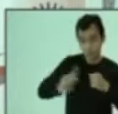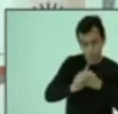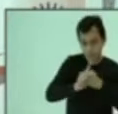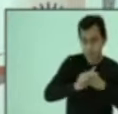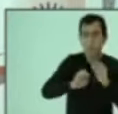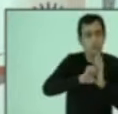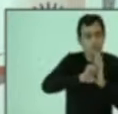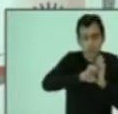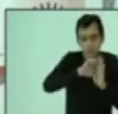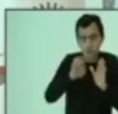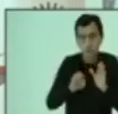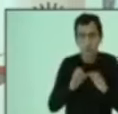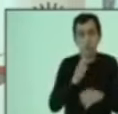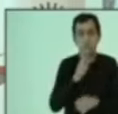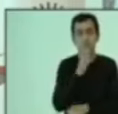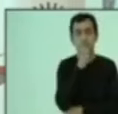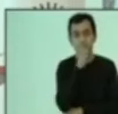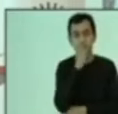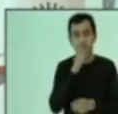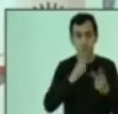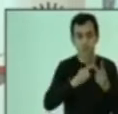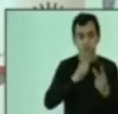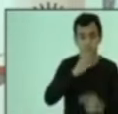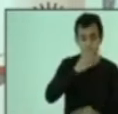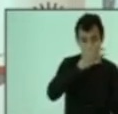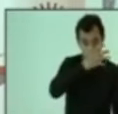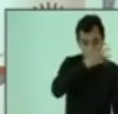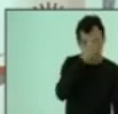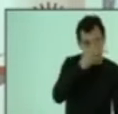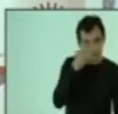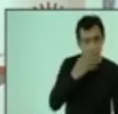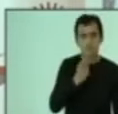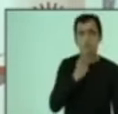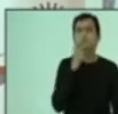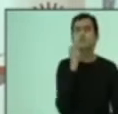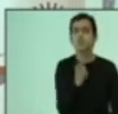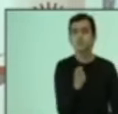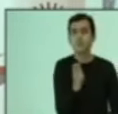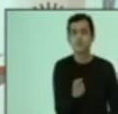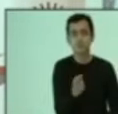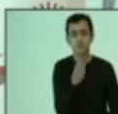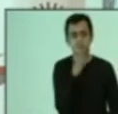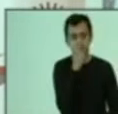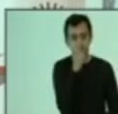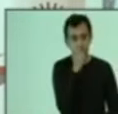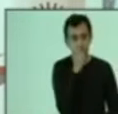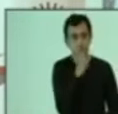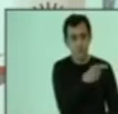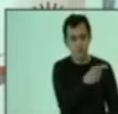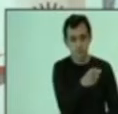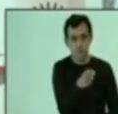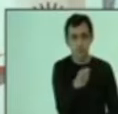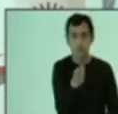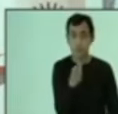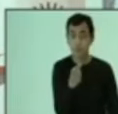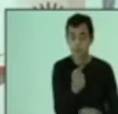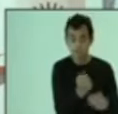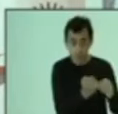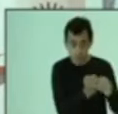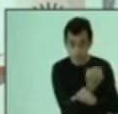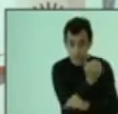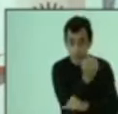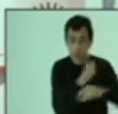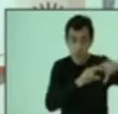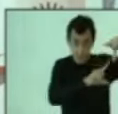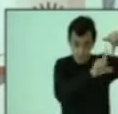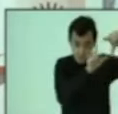bueno, hablar de migración es hablar de lo que está padeciendo algunos estados del